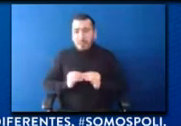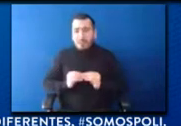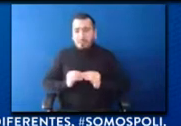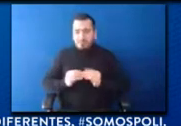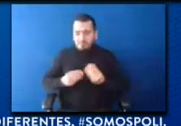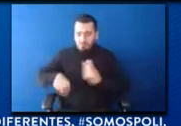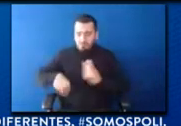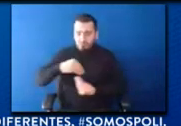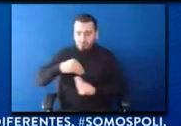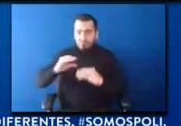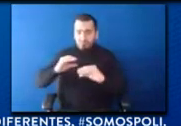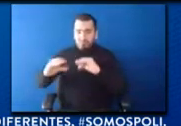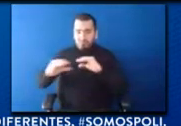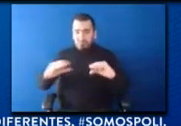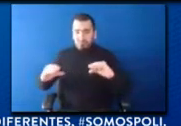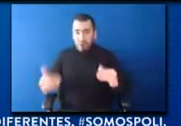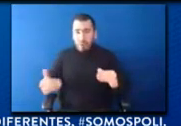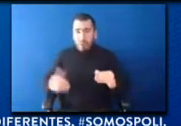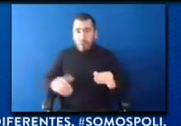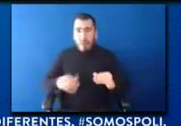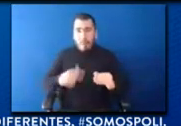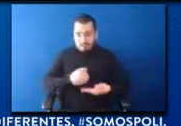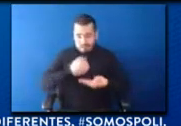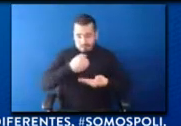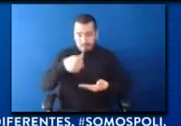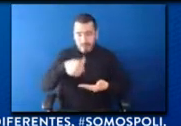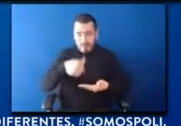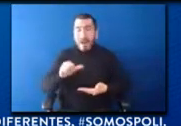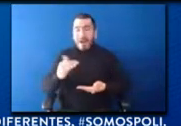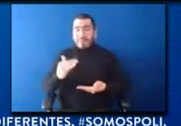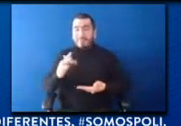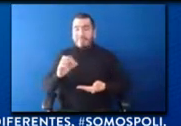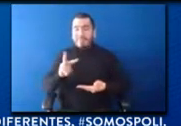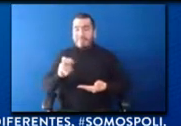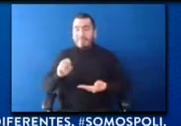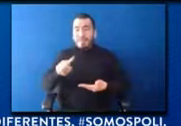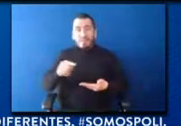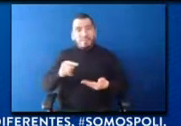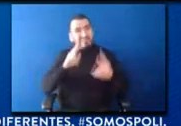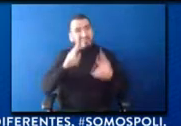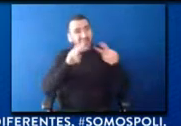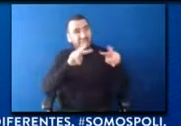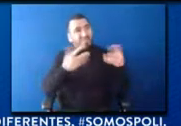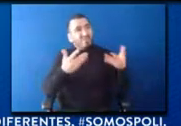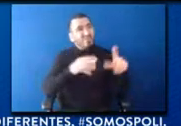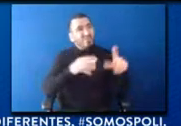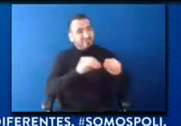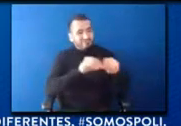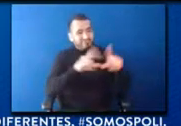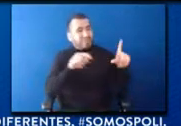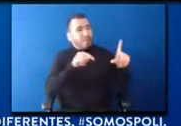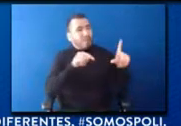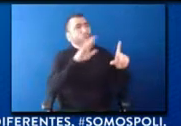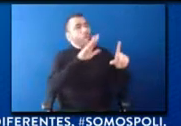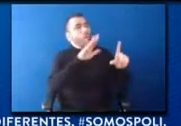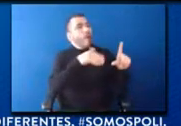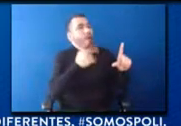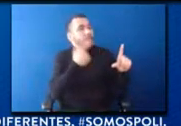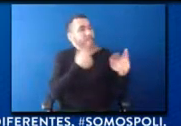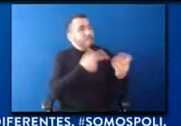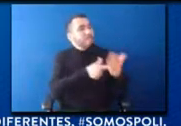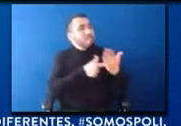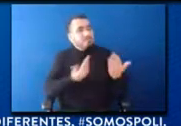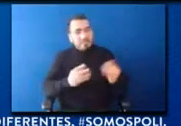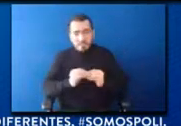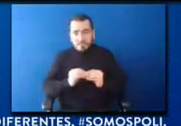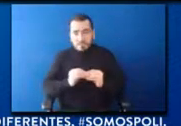inversiones sobre activos que no vemos. Estamos hablando de un mundo en donde ya ser centralizador de algo es una desventaja significativa